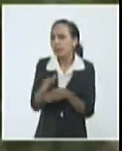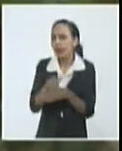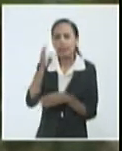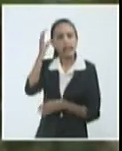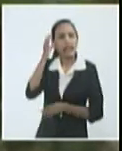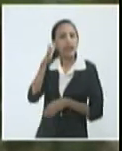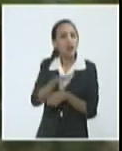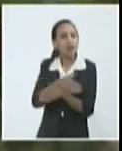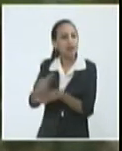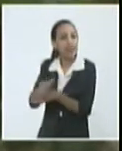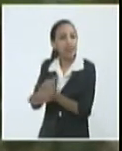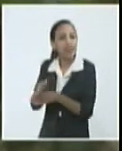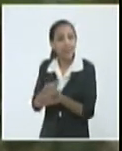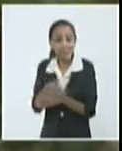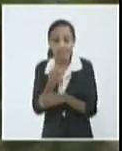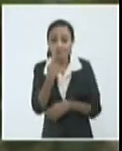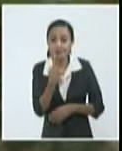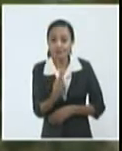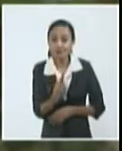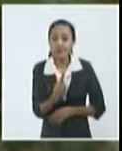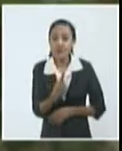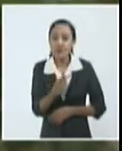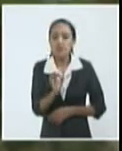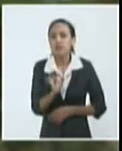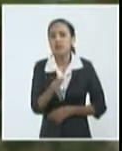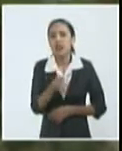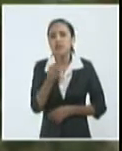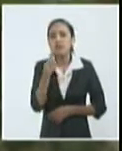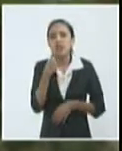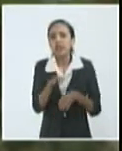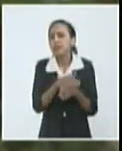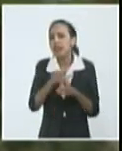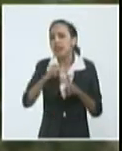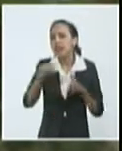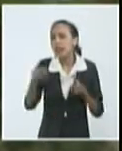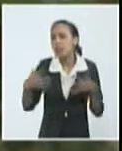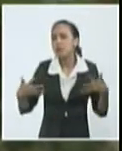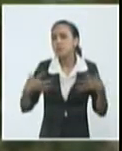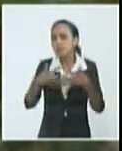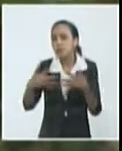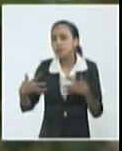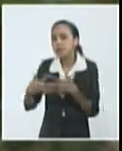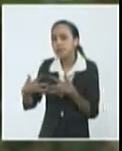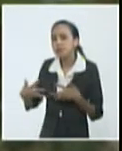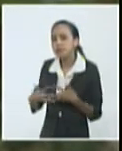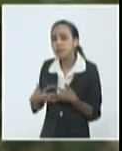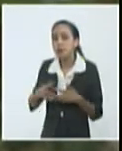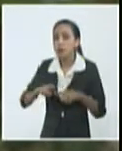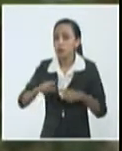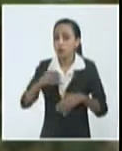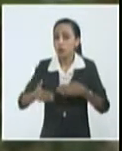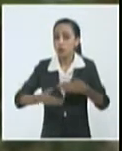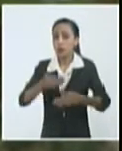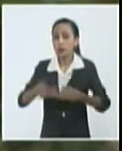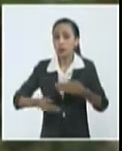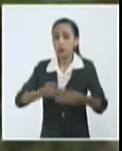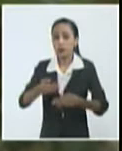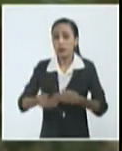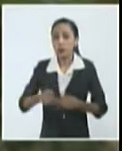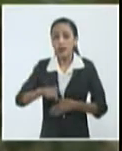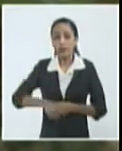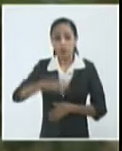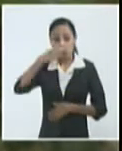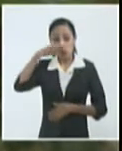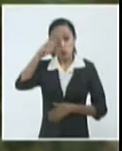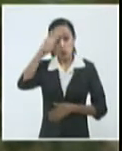de criterios, que van relacionando todo un grupo de temas alrededor de la problemática de que el país vaya